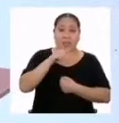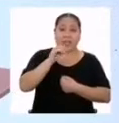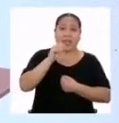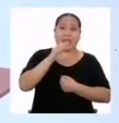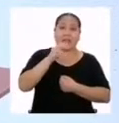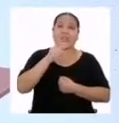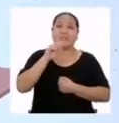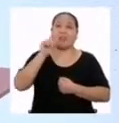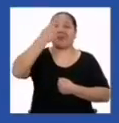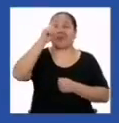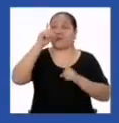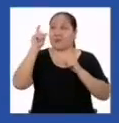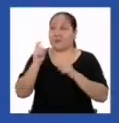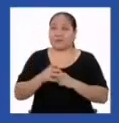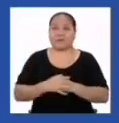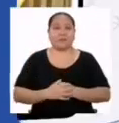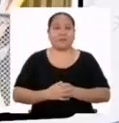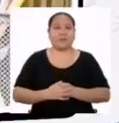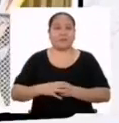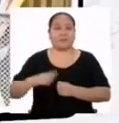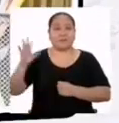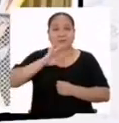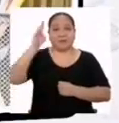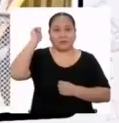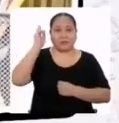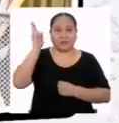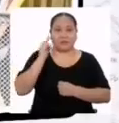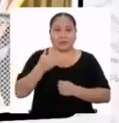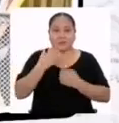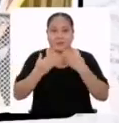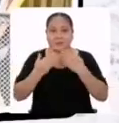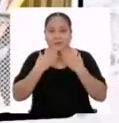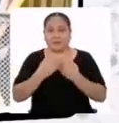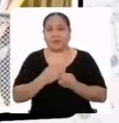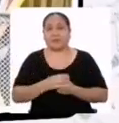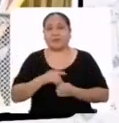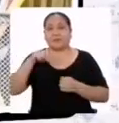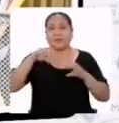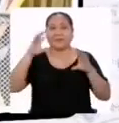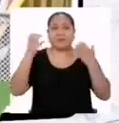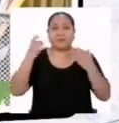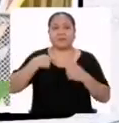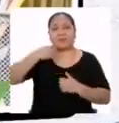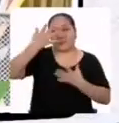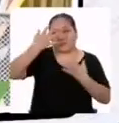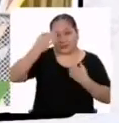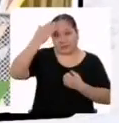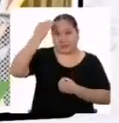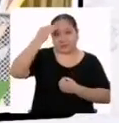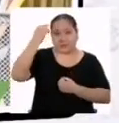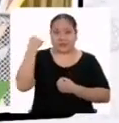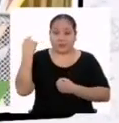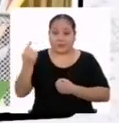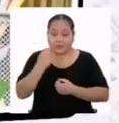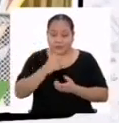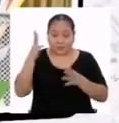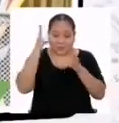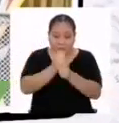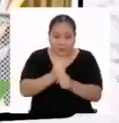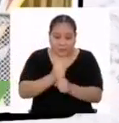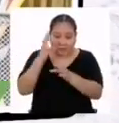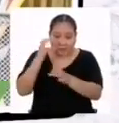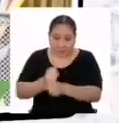hacer una pregunta. Ahí va. Hola profesora, gracias por la clase. Yo quería saber si cada vez que hago un resumen debo